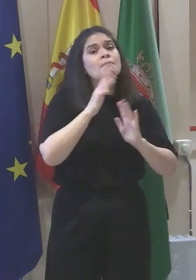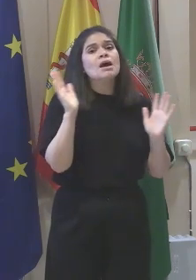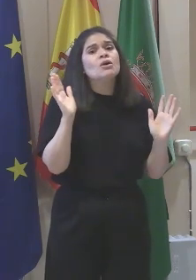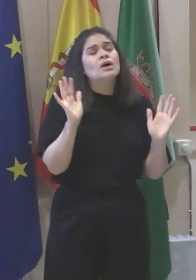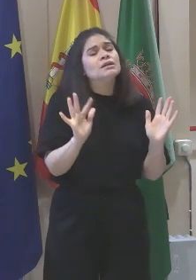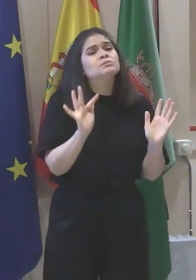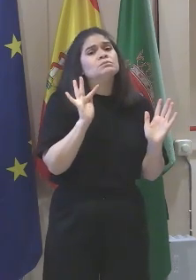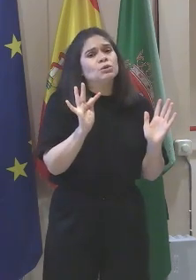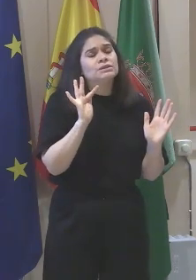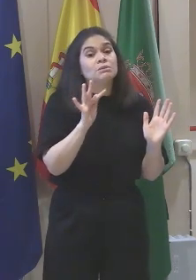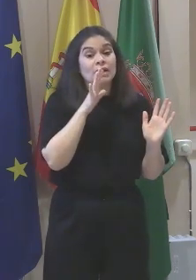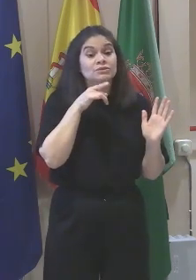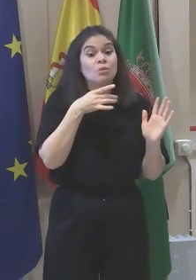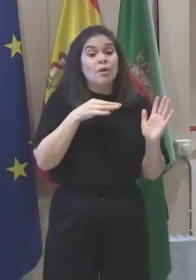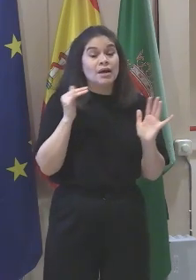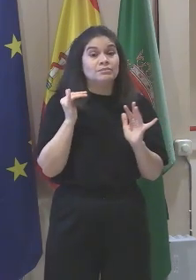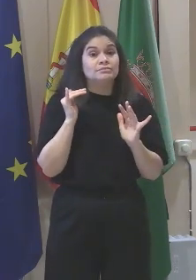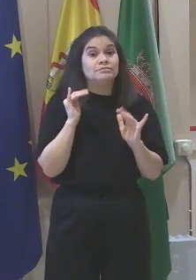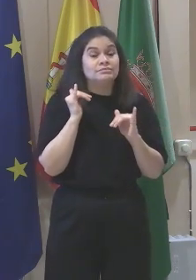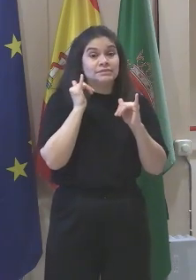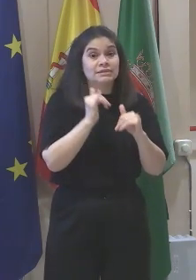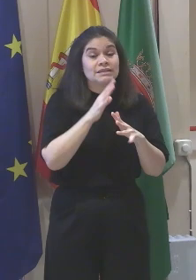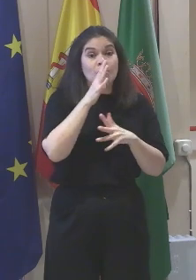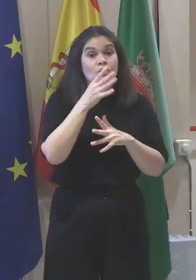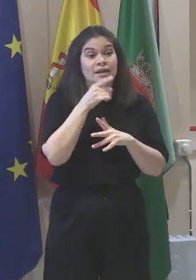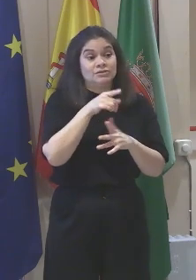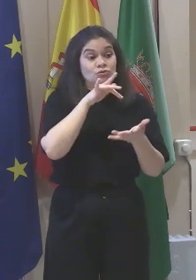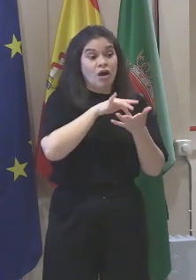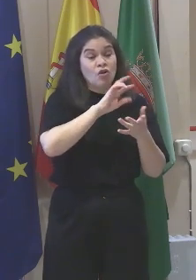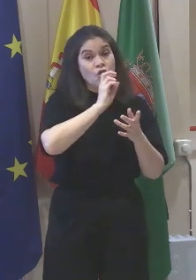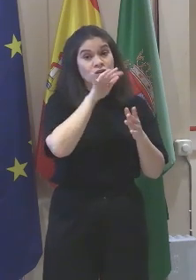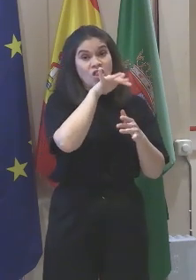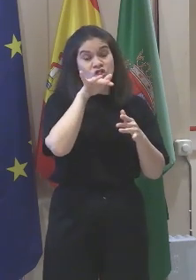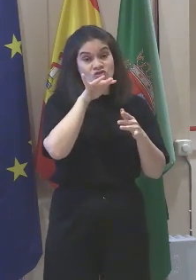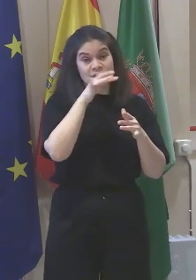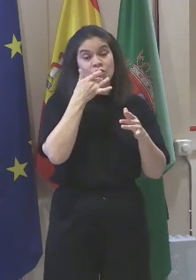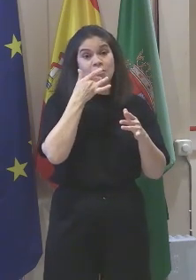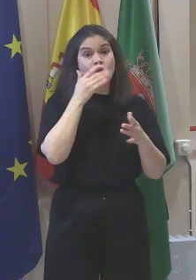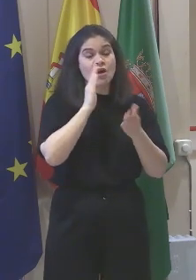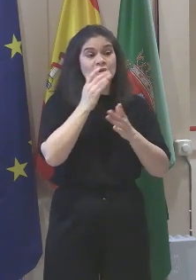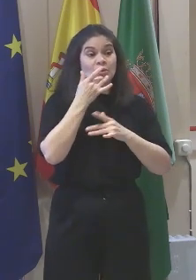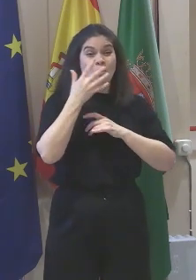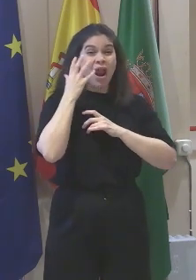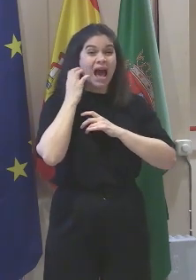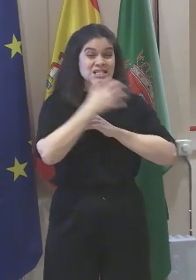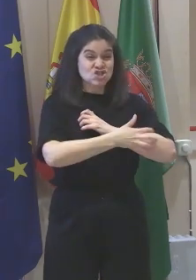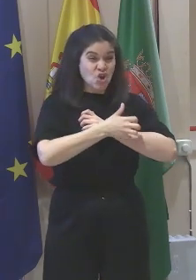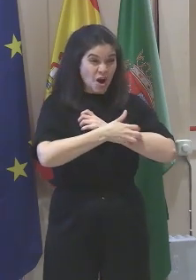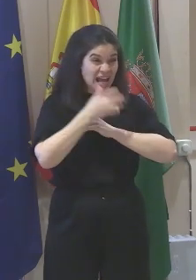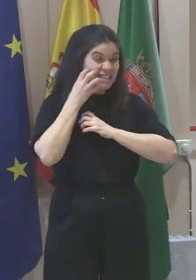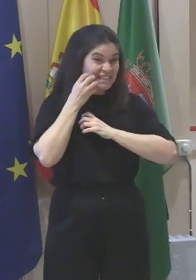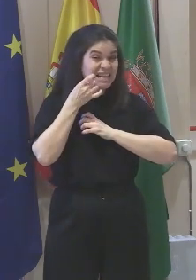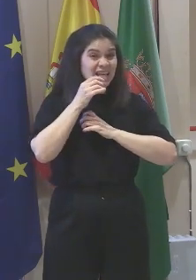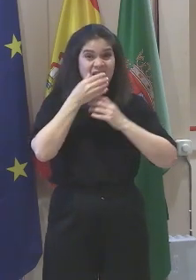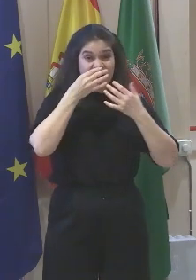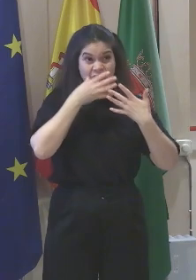que esto pueda llegar, y además, como ha pasado en otras áreas terapéuticas, como por ejemplo la psoriasis, en la cual no había realmente grandes